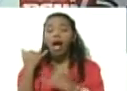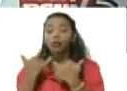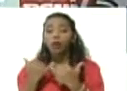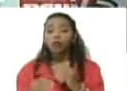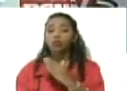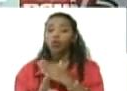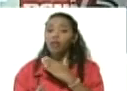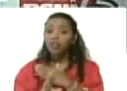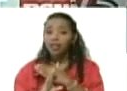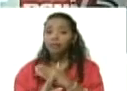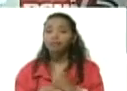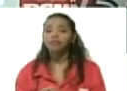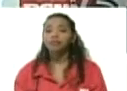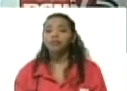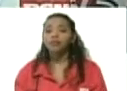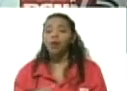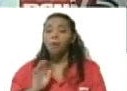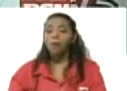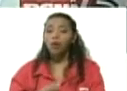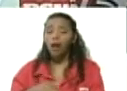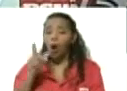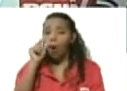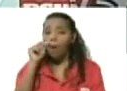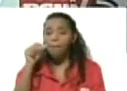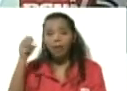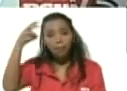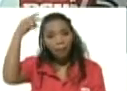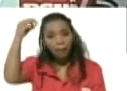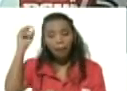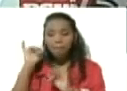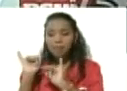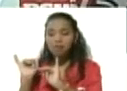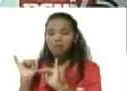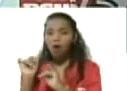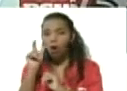todavía, porque el señor Luis Parra entiendo que no ha ido a solicitar el